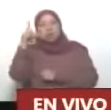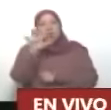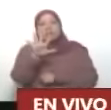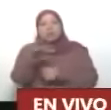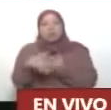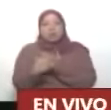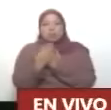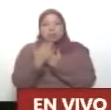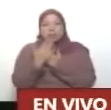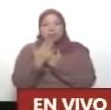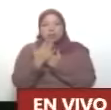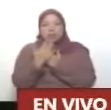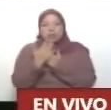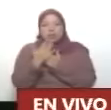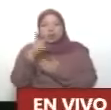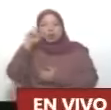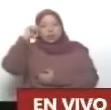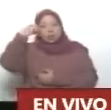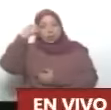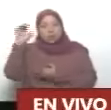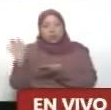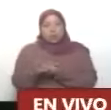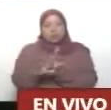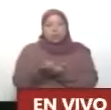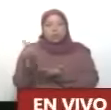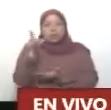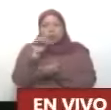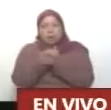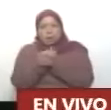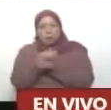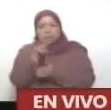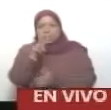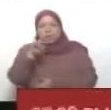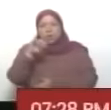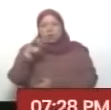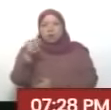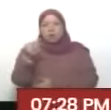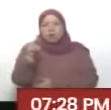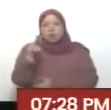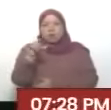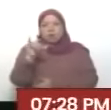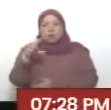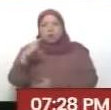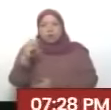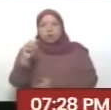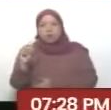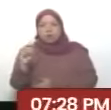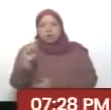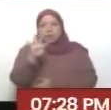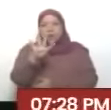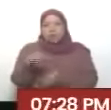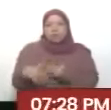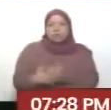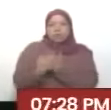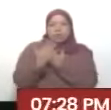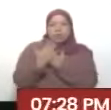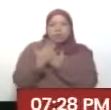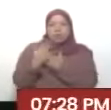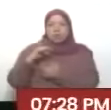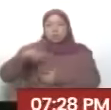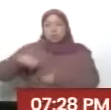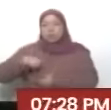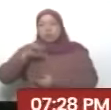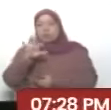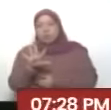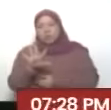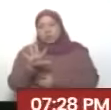5 de la mañana. Me acordé de la canción de Vitico. Pero Vitico dice, son las 4 de la mañana. Pero nosotros nos